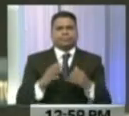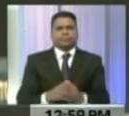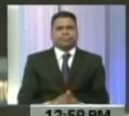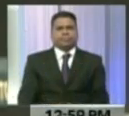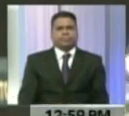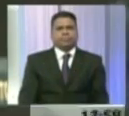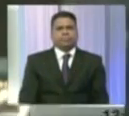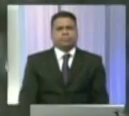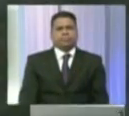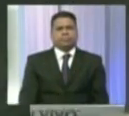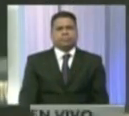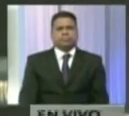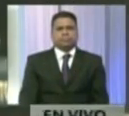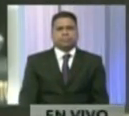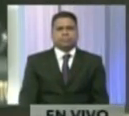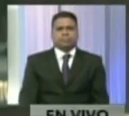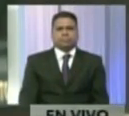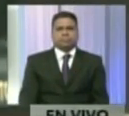¿Dónde está?